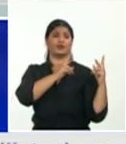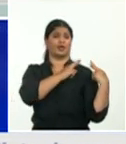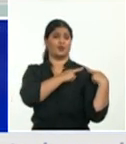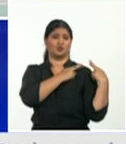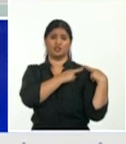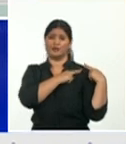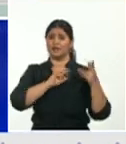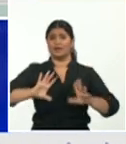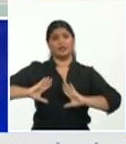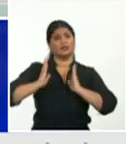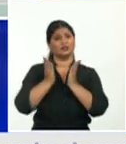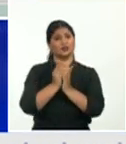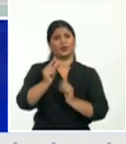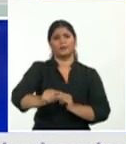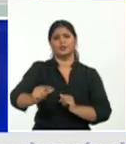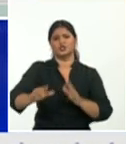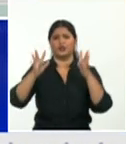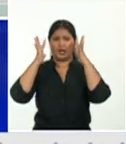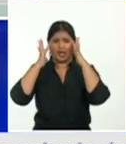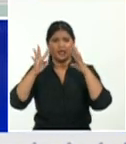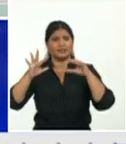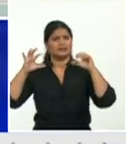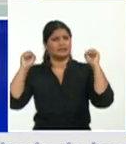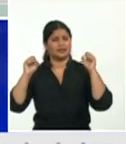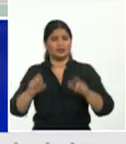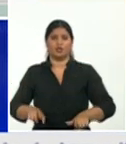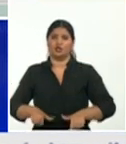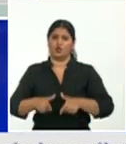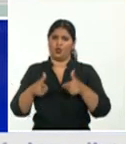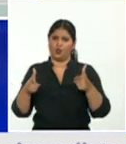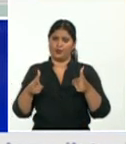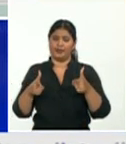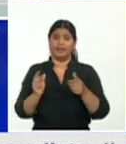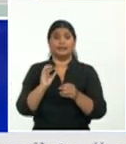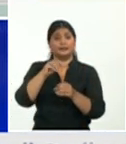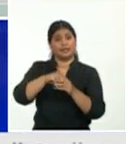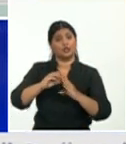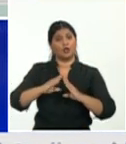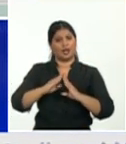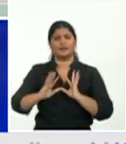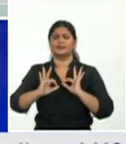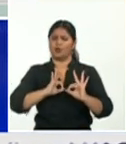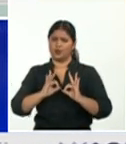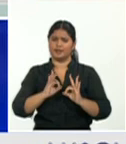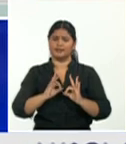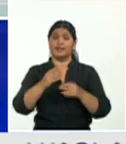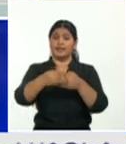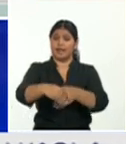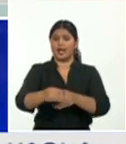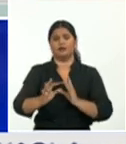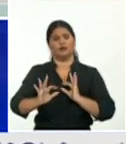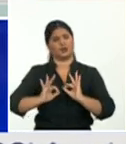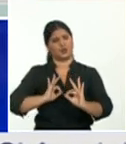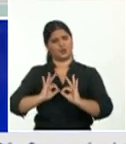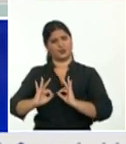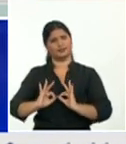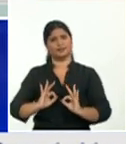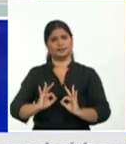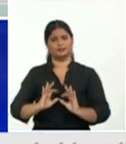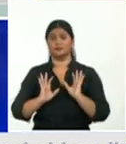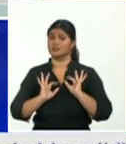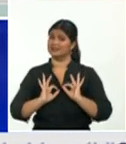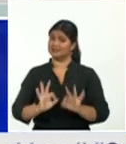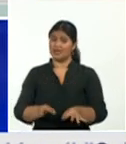las personas y de todos los que tenemos responsabilidad para que se cumplan las medidas. Muy